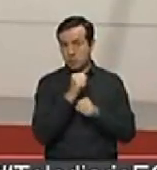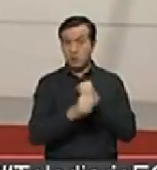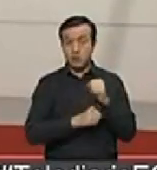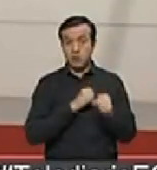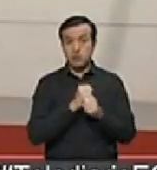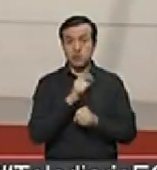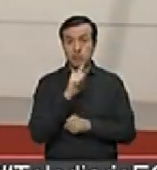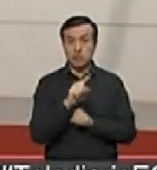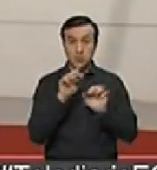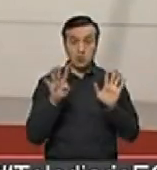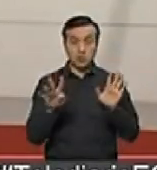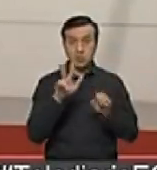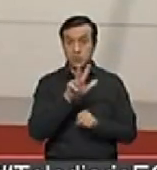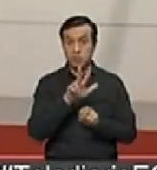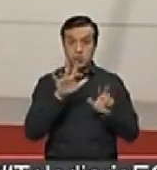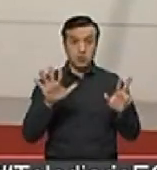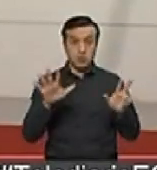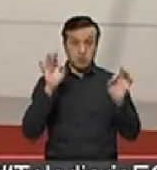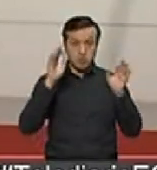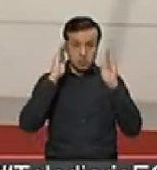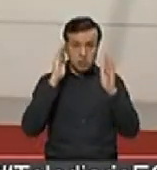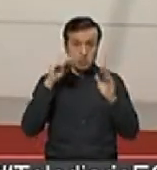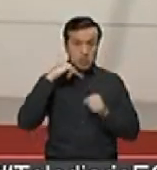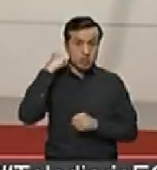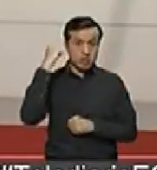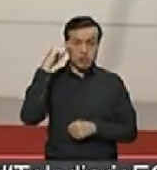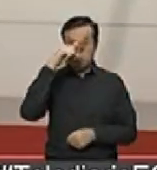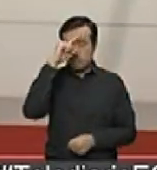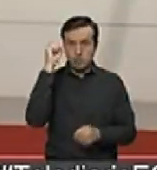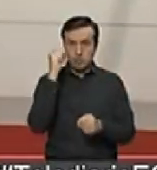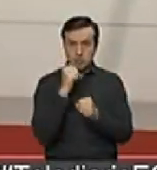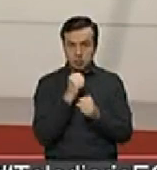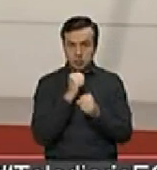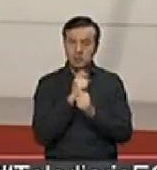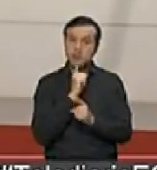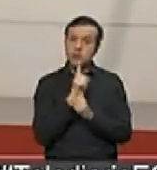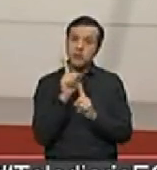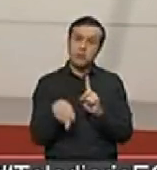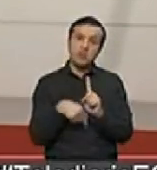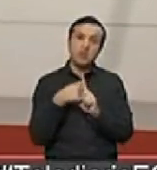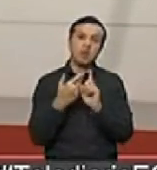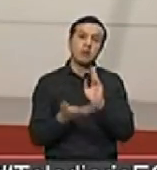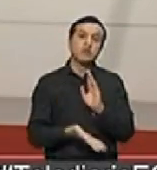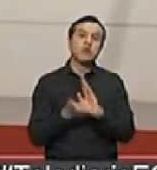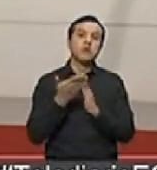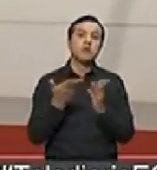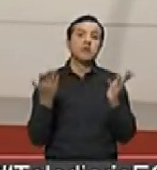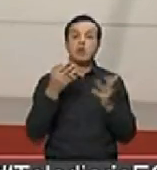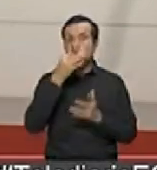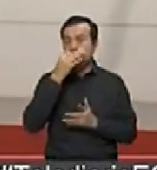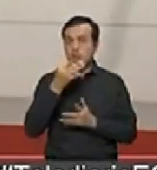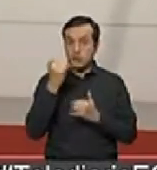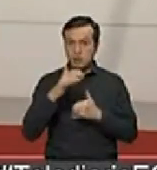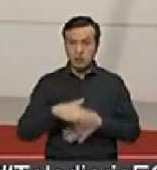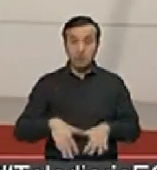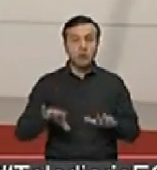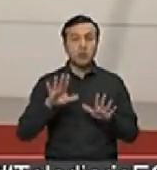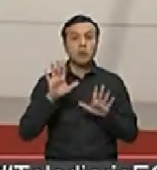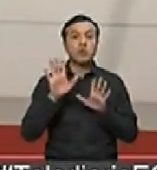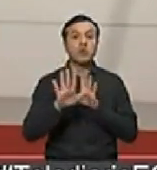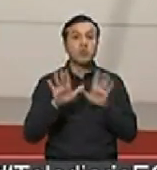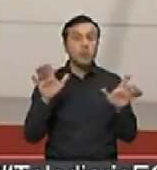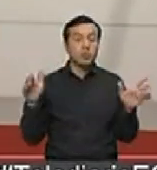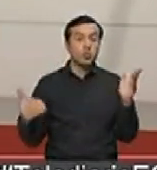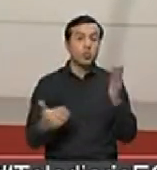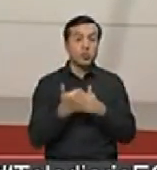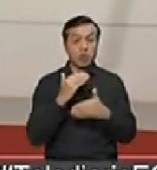38, que se apegue a los principios de derecho de los trabajadores, pero que dé también una posibilidad a la realidad actual de la modernización, de